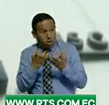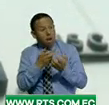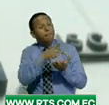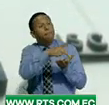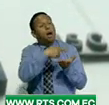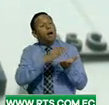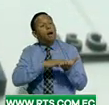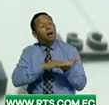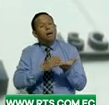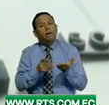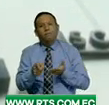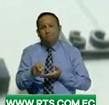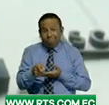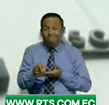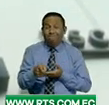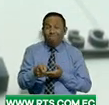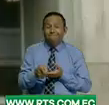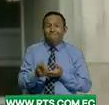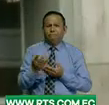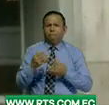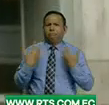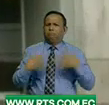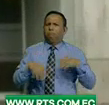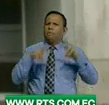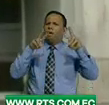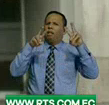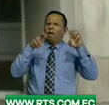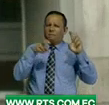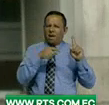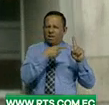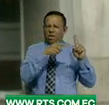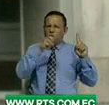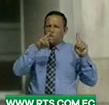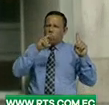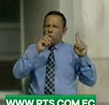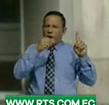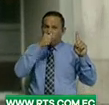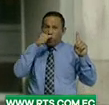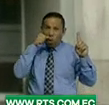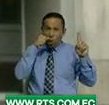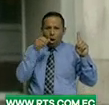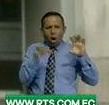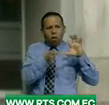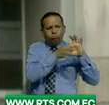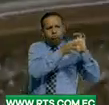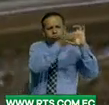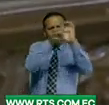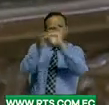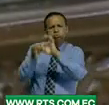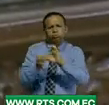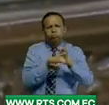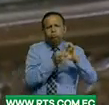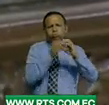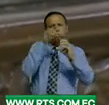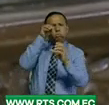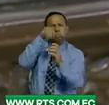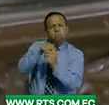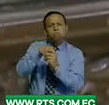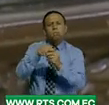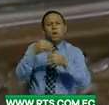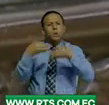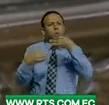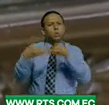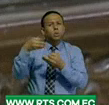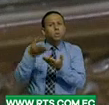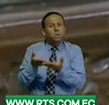el caso metástasis continúa revelando más detalles de cómo la delincuencia organizada se incrustó en el sistema de Justicia